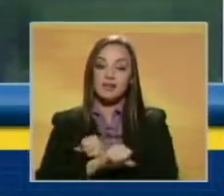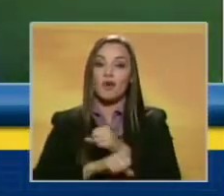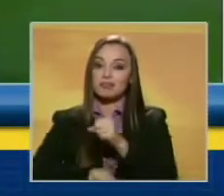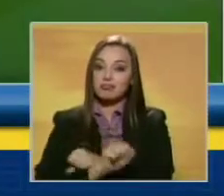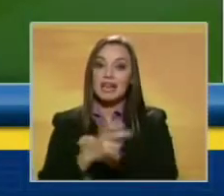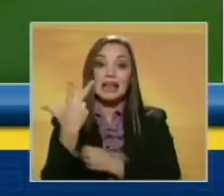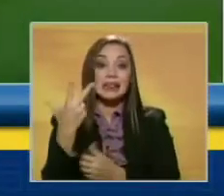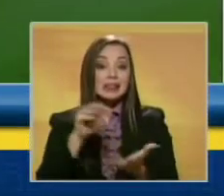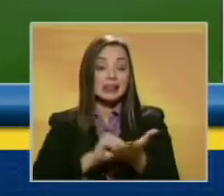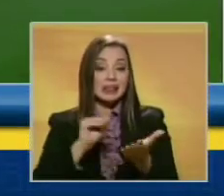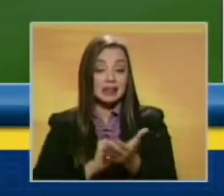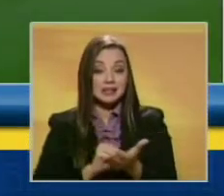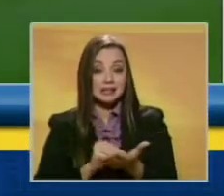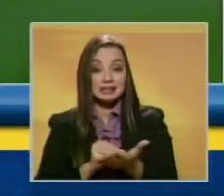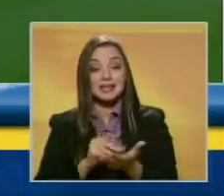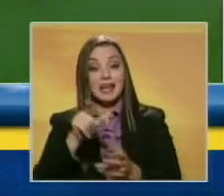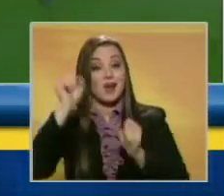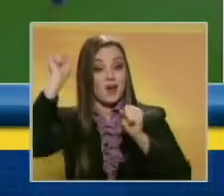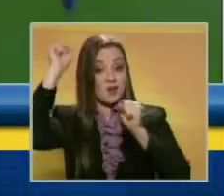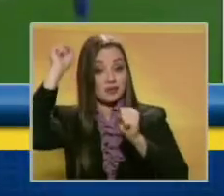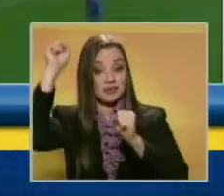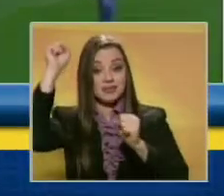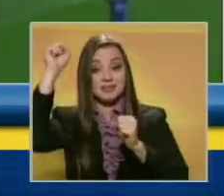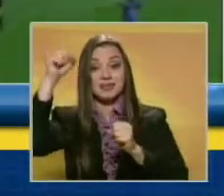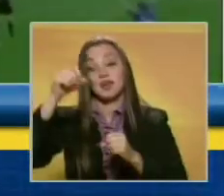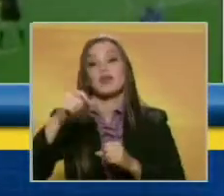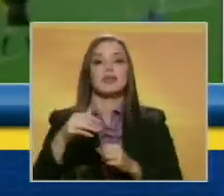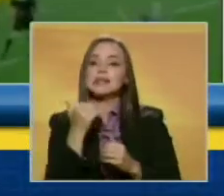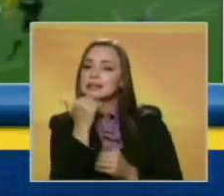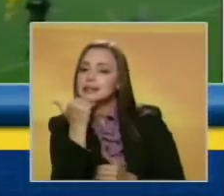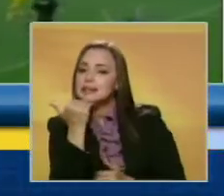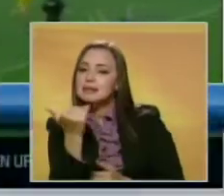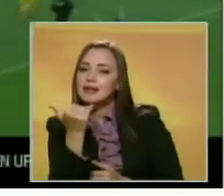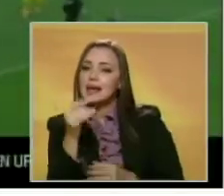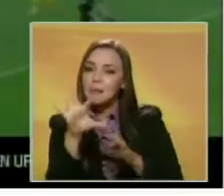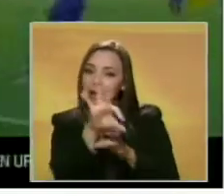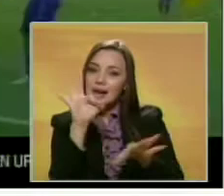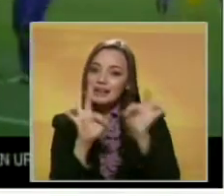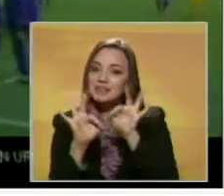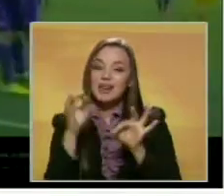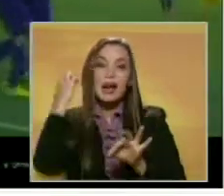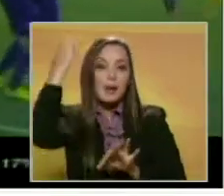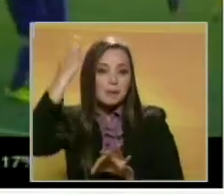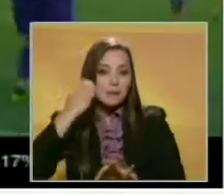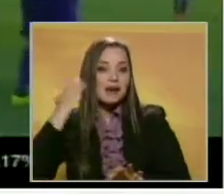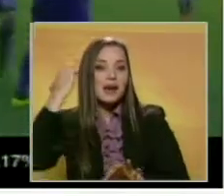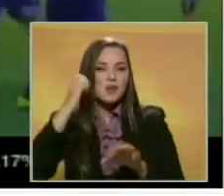fiesta en el Artemio Franchi en un triunfo que deja a la Fiore un paso de clasificar a la próxima Europa League.